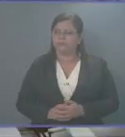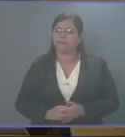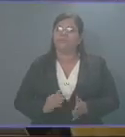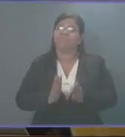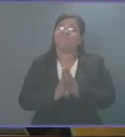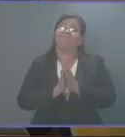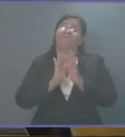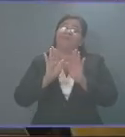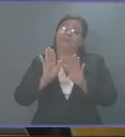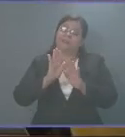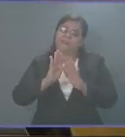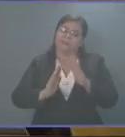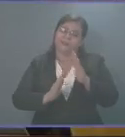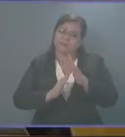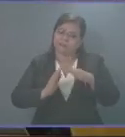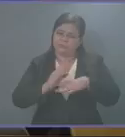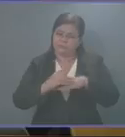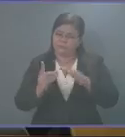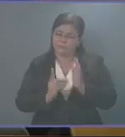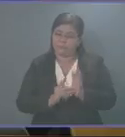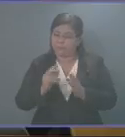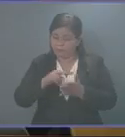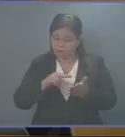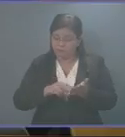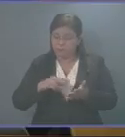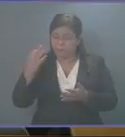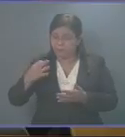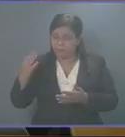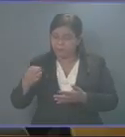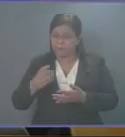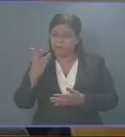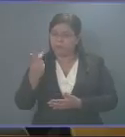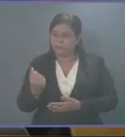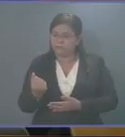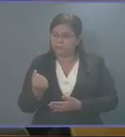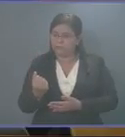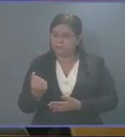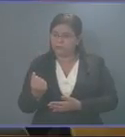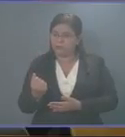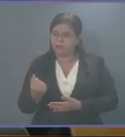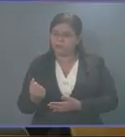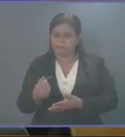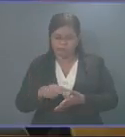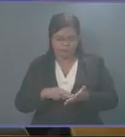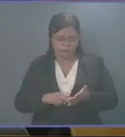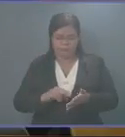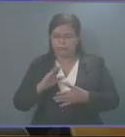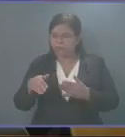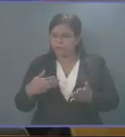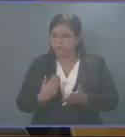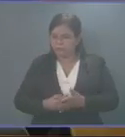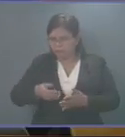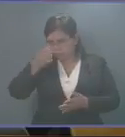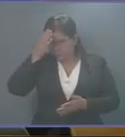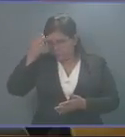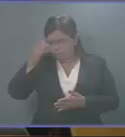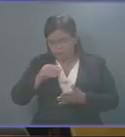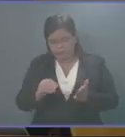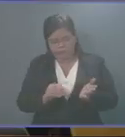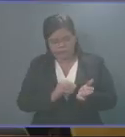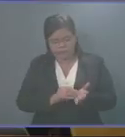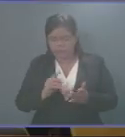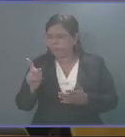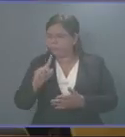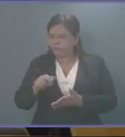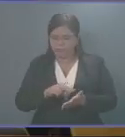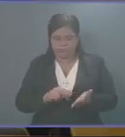Perdón, diputado, tiene que leer el decreto, el número y todos los considerandos si se los ha